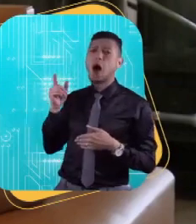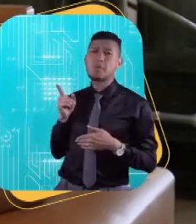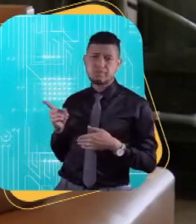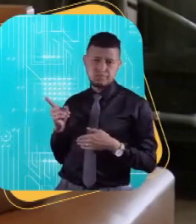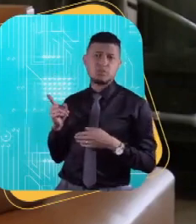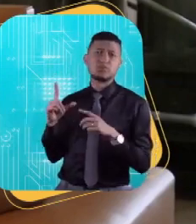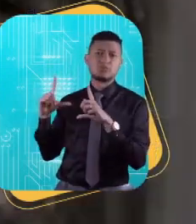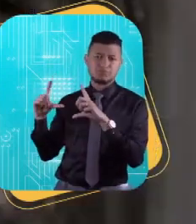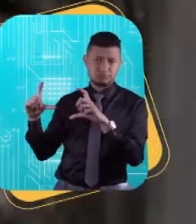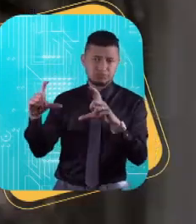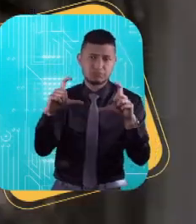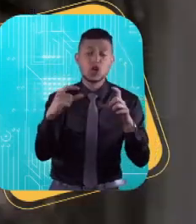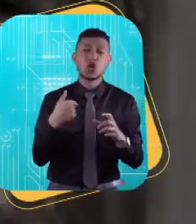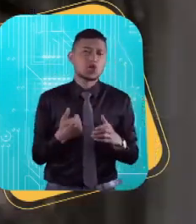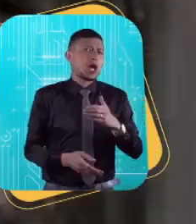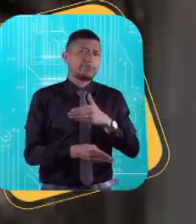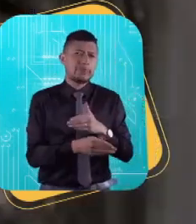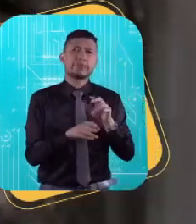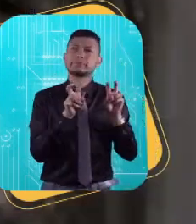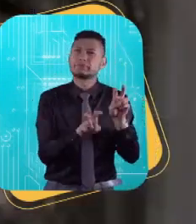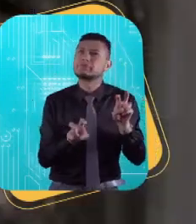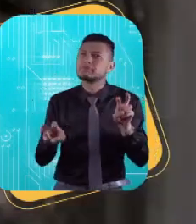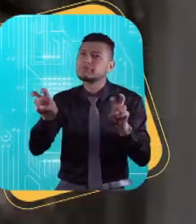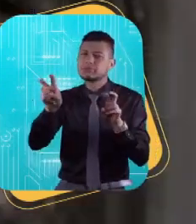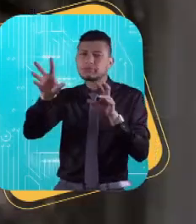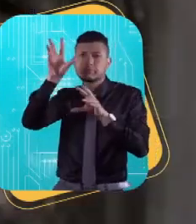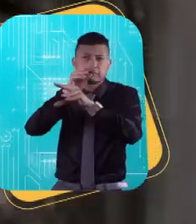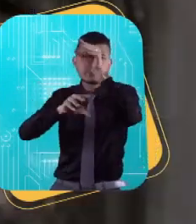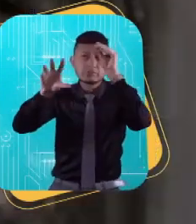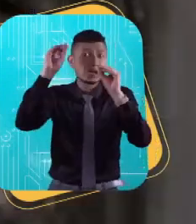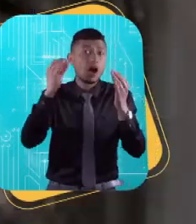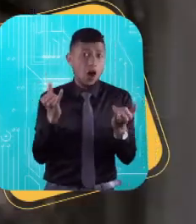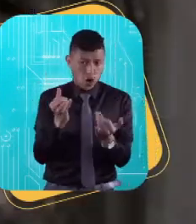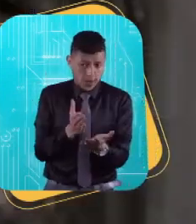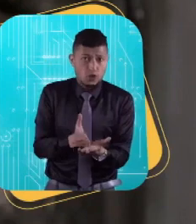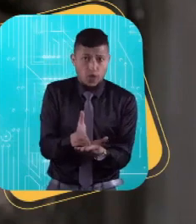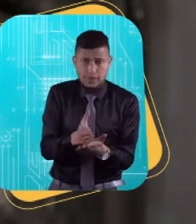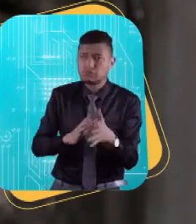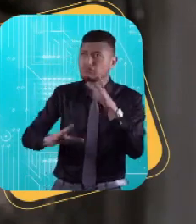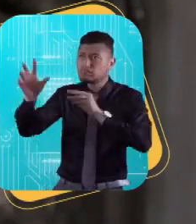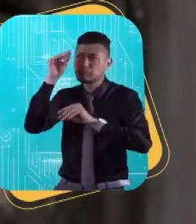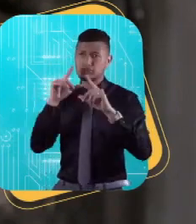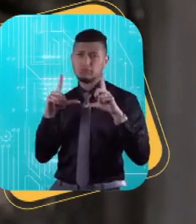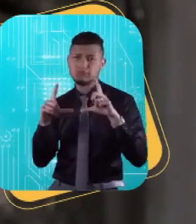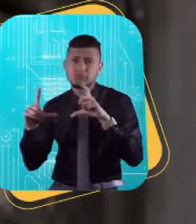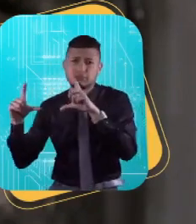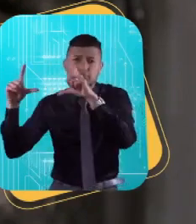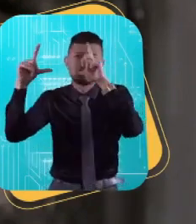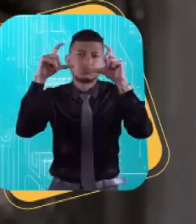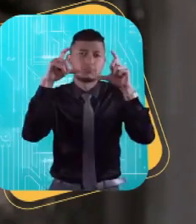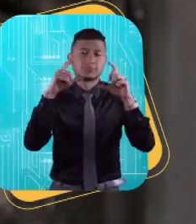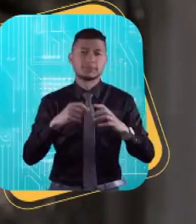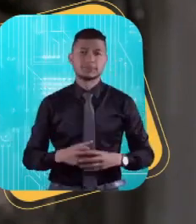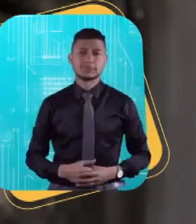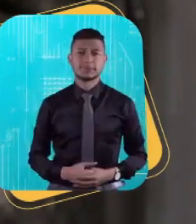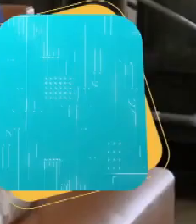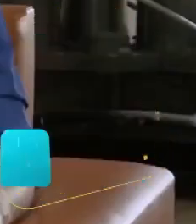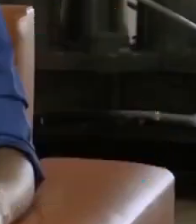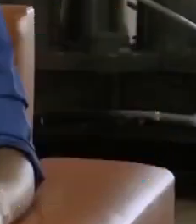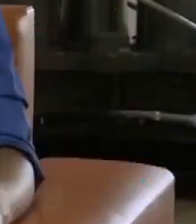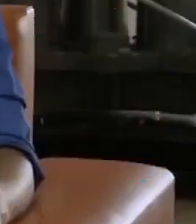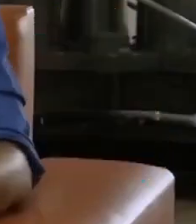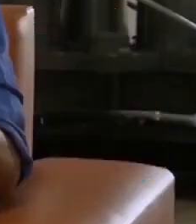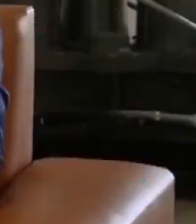creció con la fotografía. Yo seguía viajando, aprendiendo y sigo aprendiendo de la fotografía.